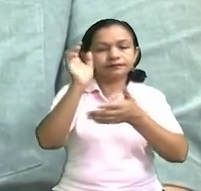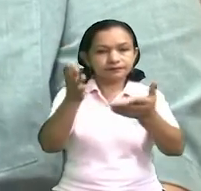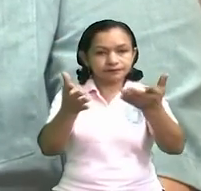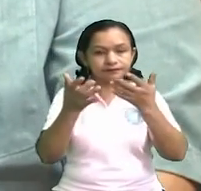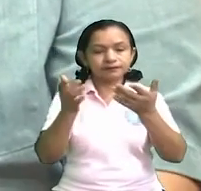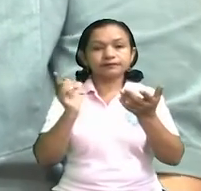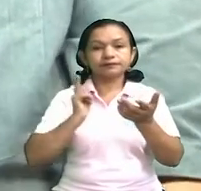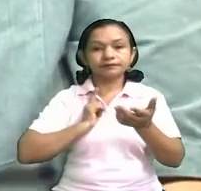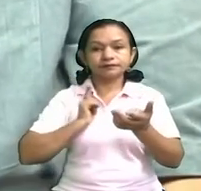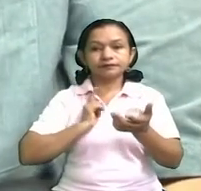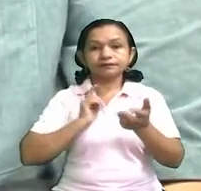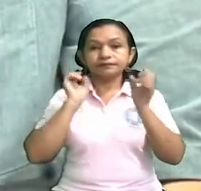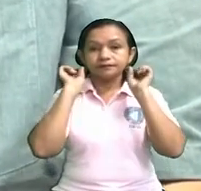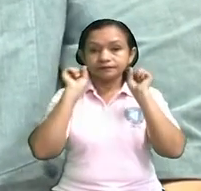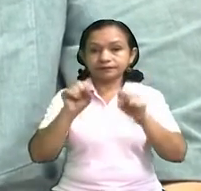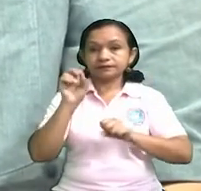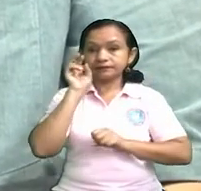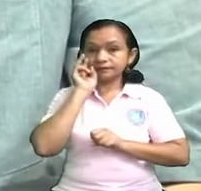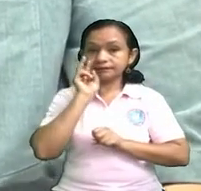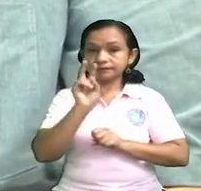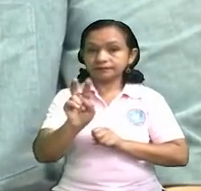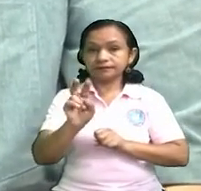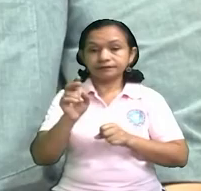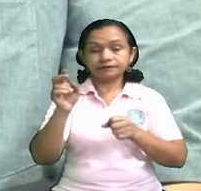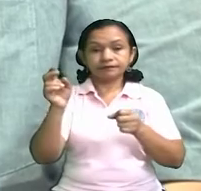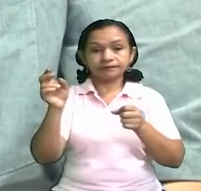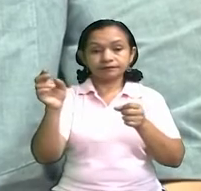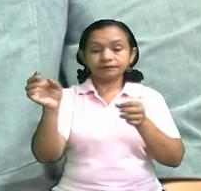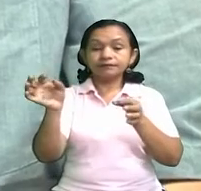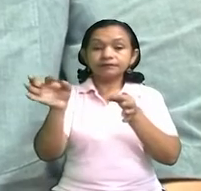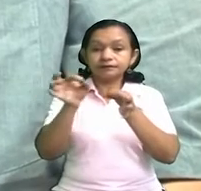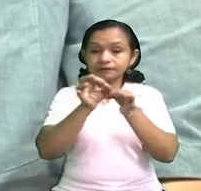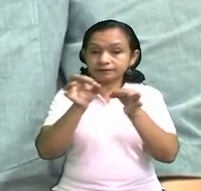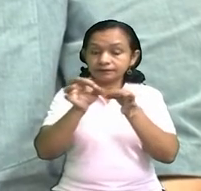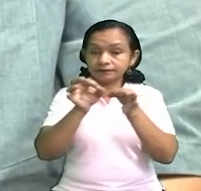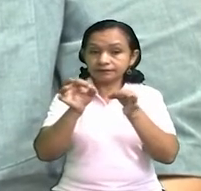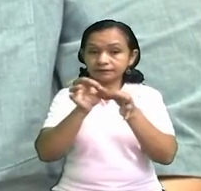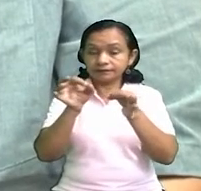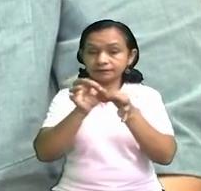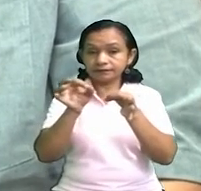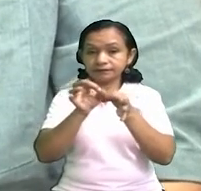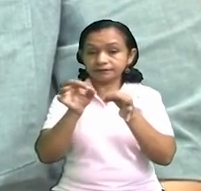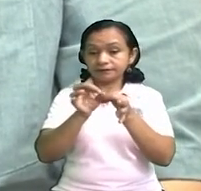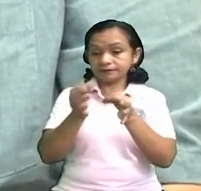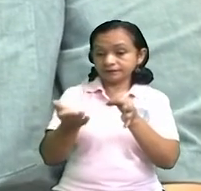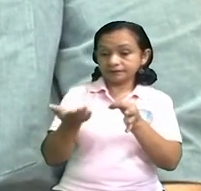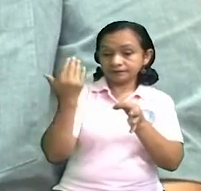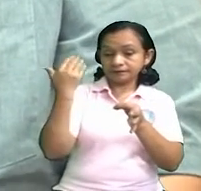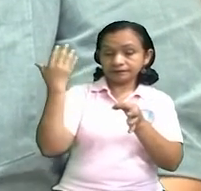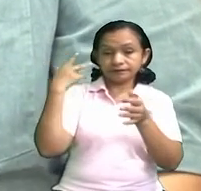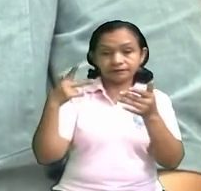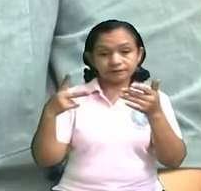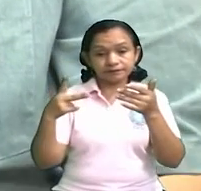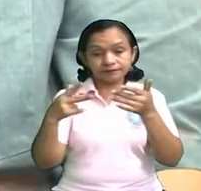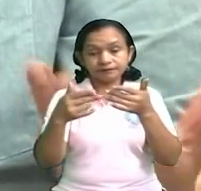migratoria. Podemos ver, tenemos en la isla de Ometepe, que también inauguramos en este semestre que está